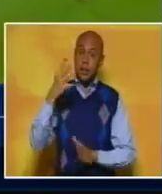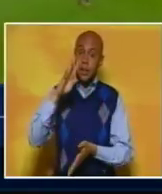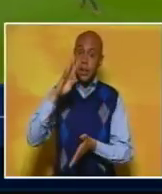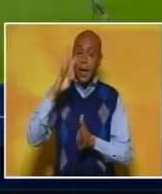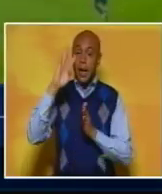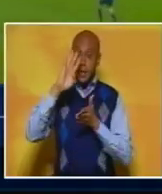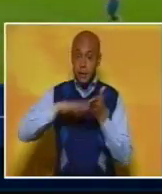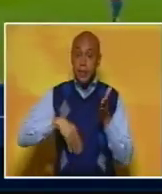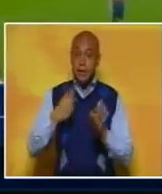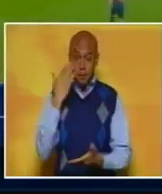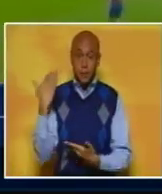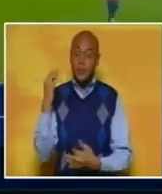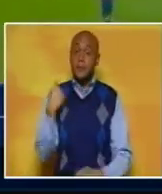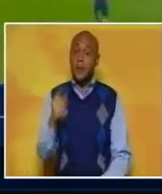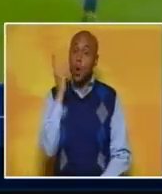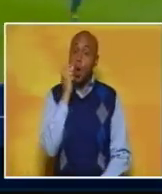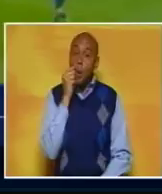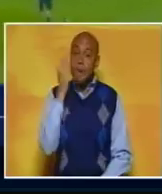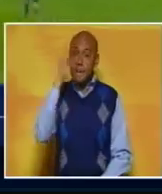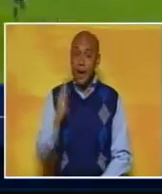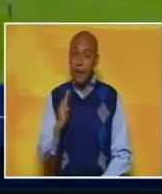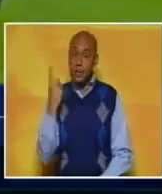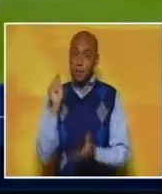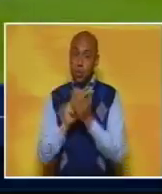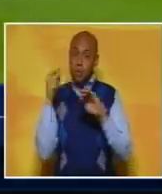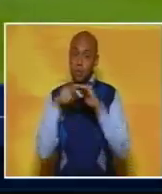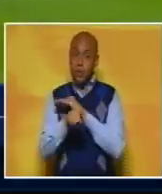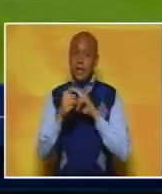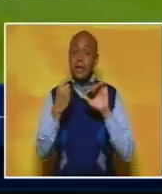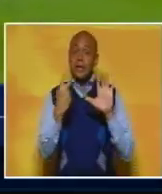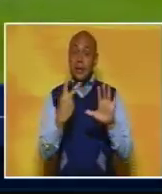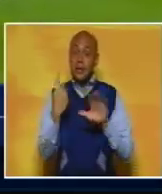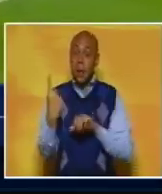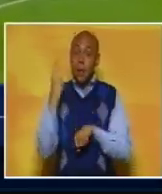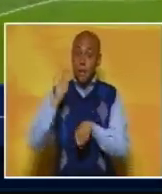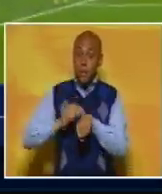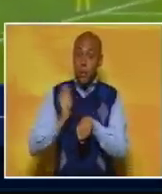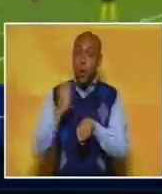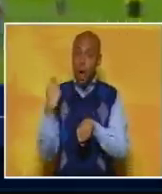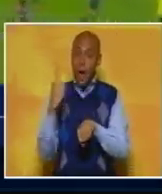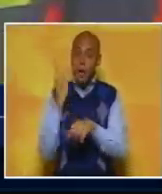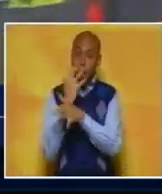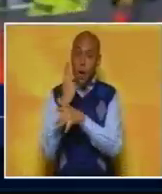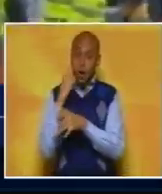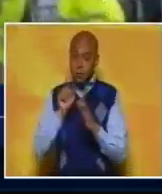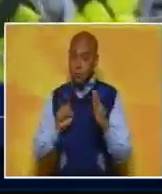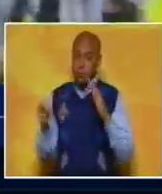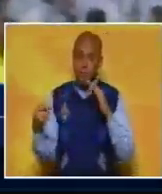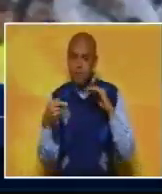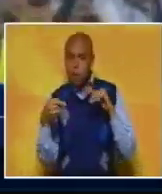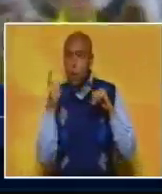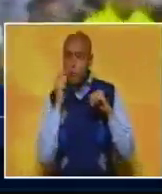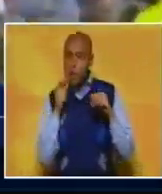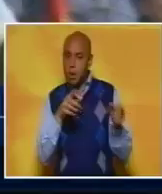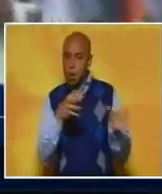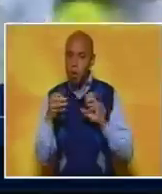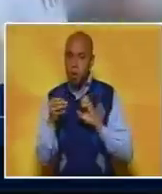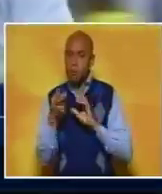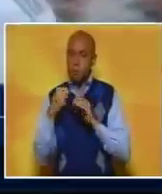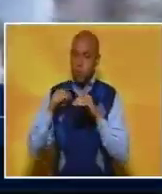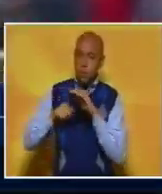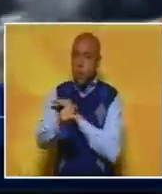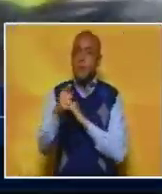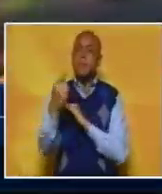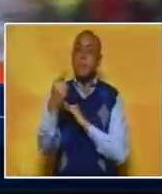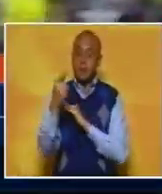El primer gol fue anotado por el brasileño Vinicius Junior, quien a los 71 minutos lideró una jugada por la banda izquierda tras un pase de Toni Kroos que terminó